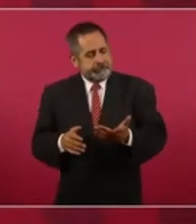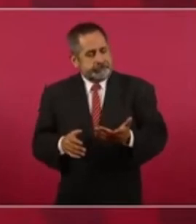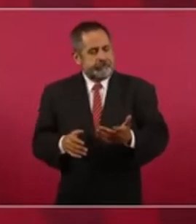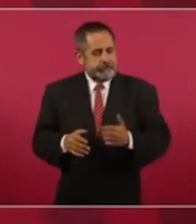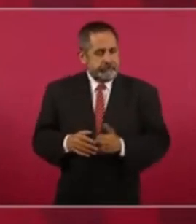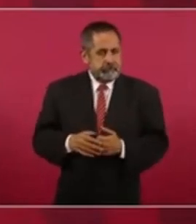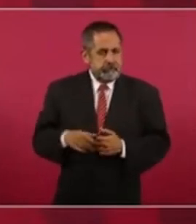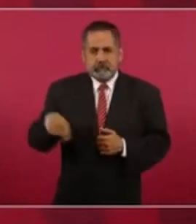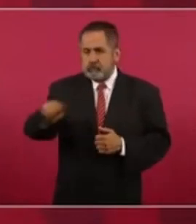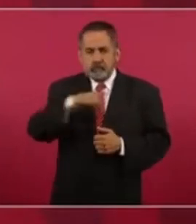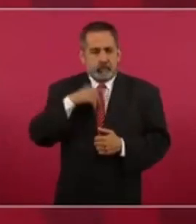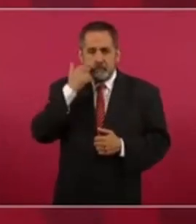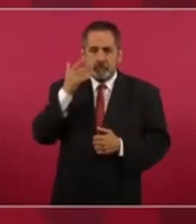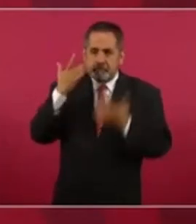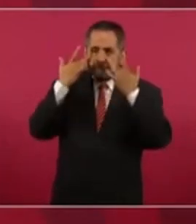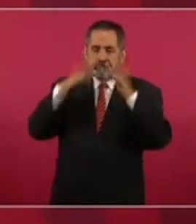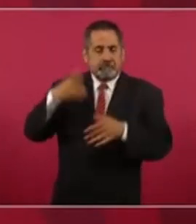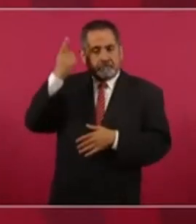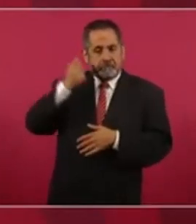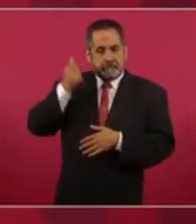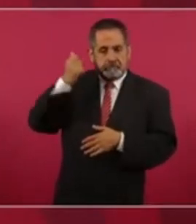No se quieren ir